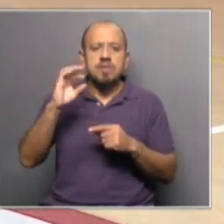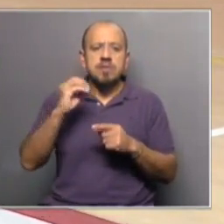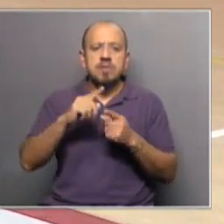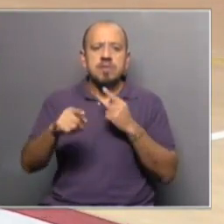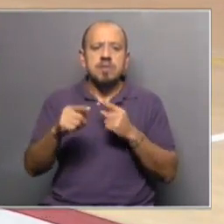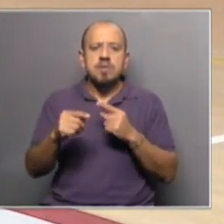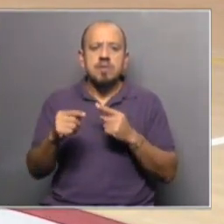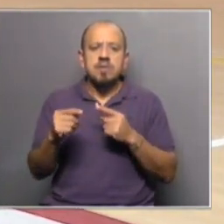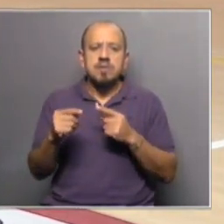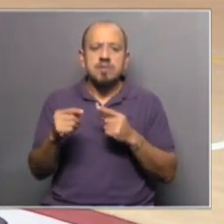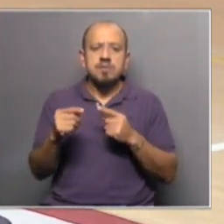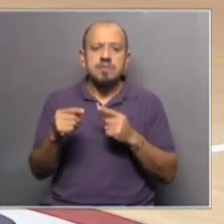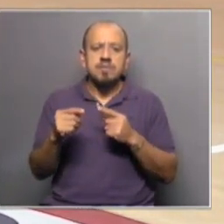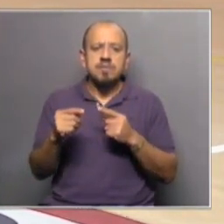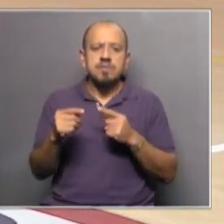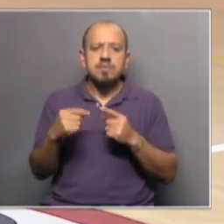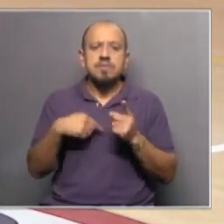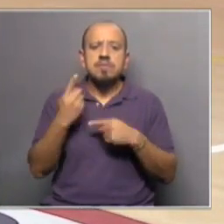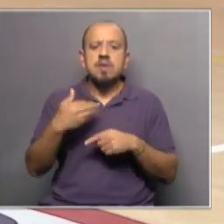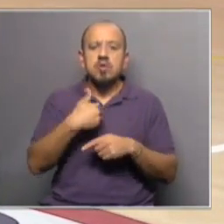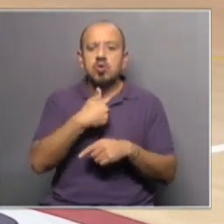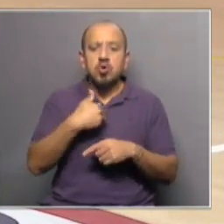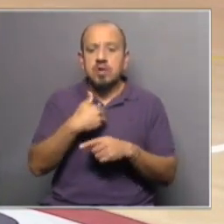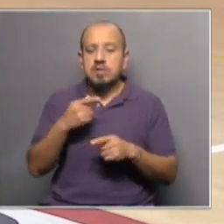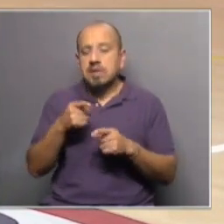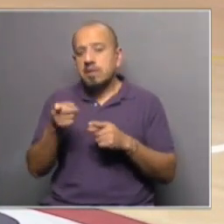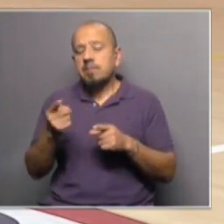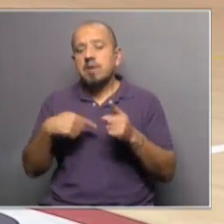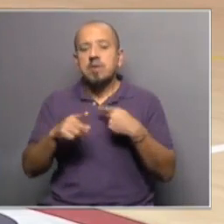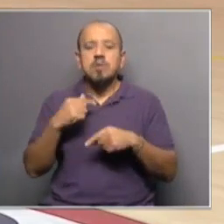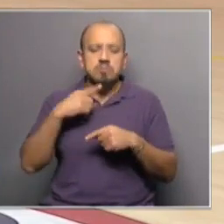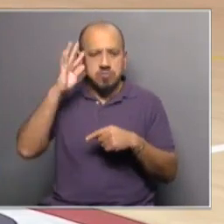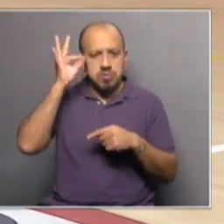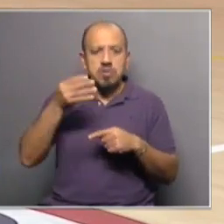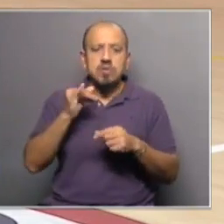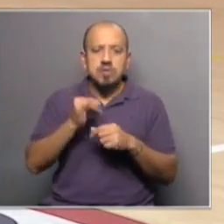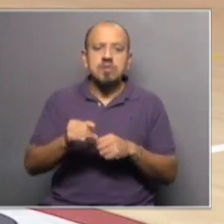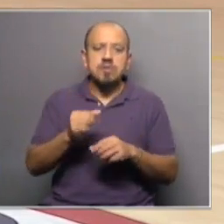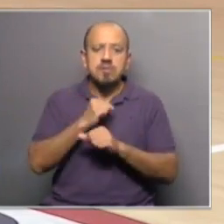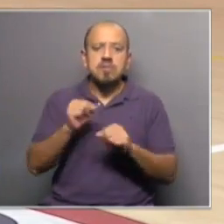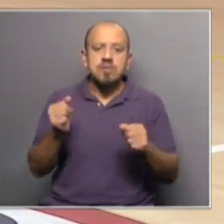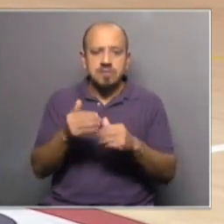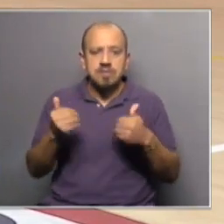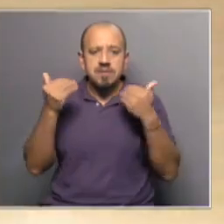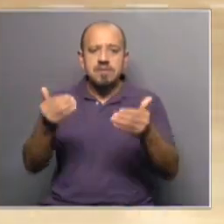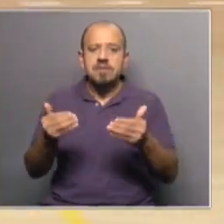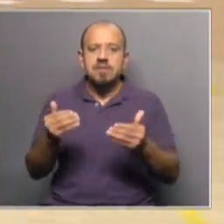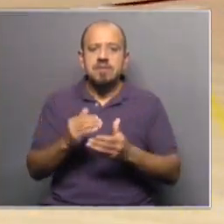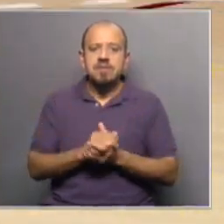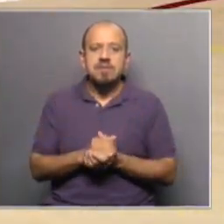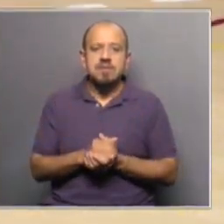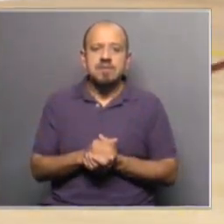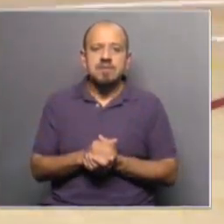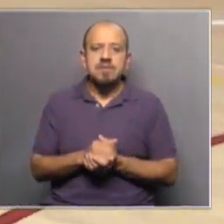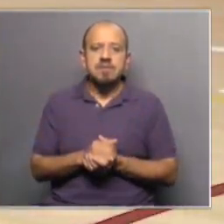tipos en otros roles en los cuerpos técnicos. Así que yo creo que puede estar bueno para que se animen un poco más. Que nunca tuvo